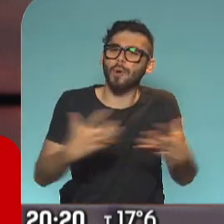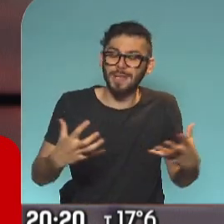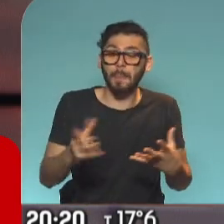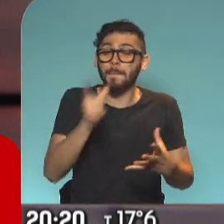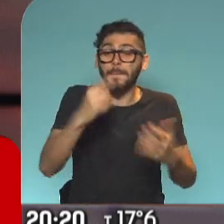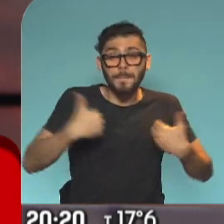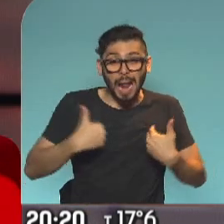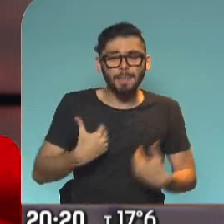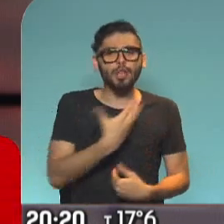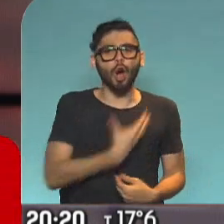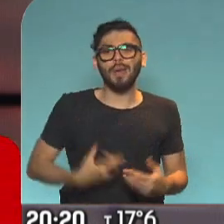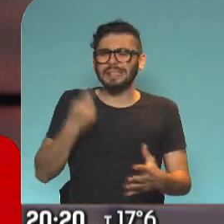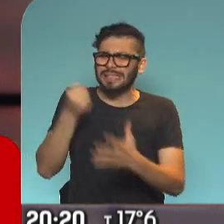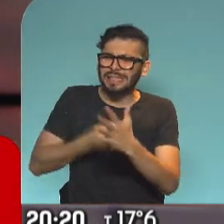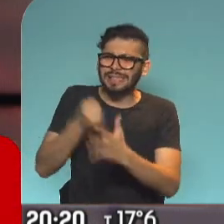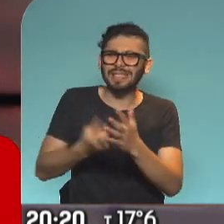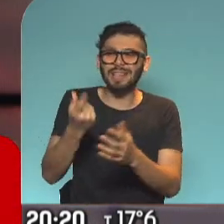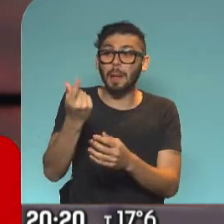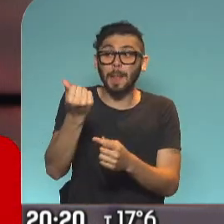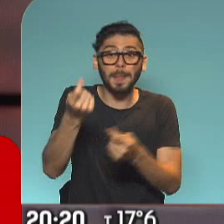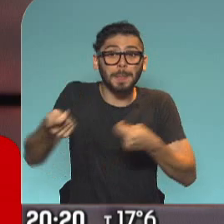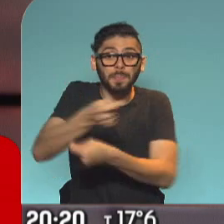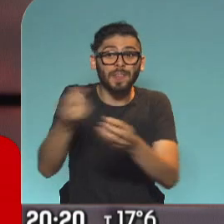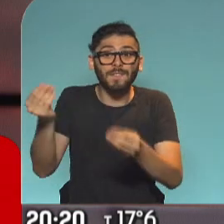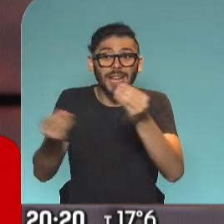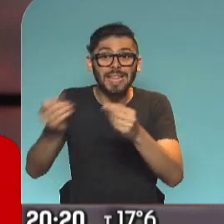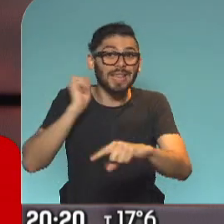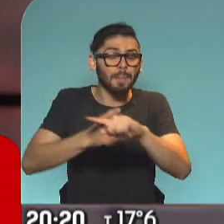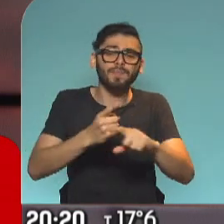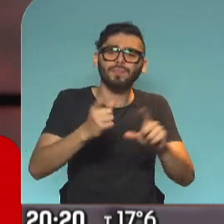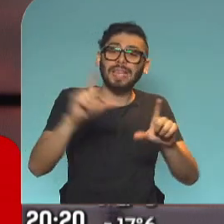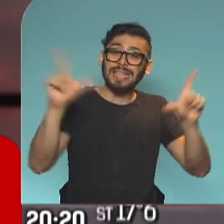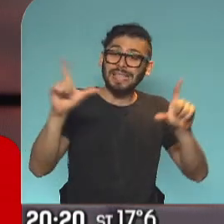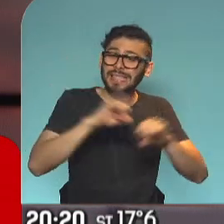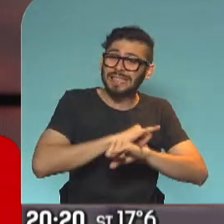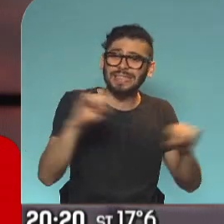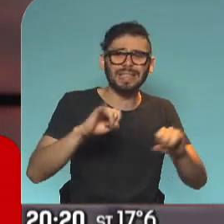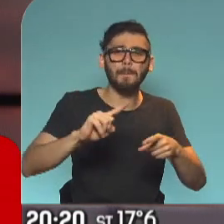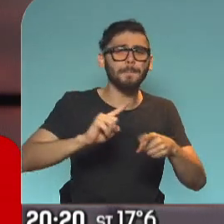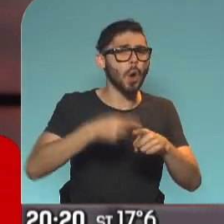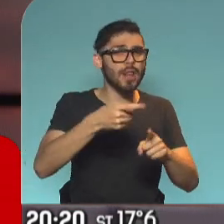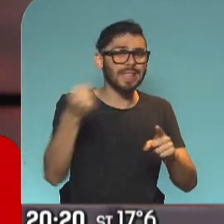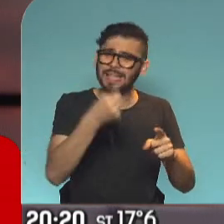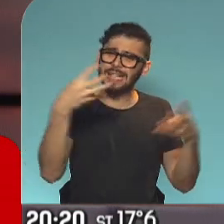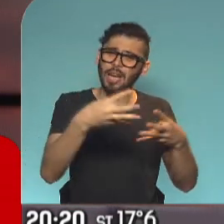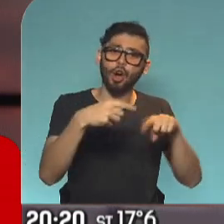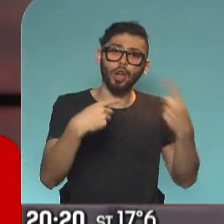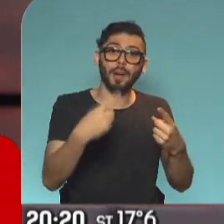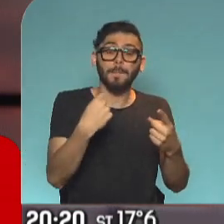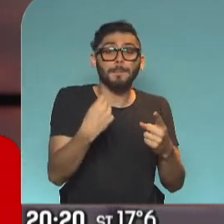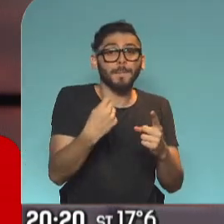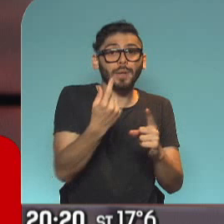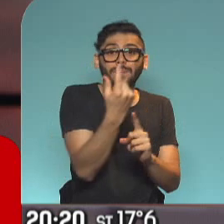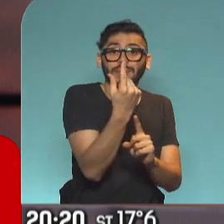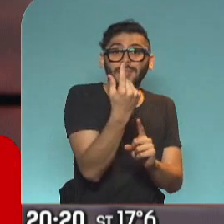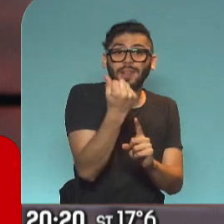batalla financiera, sino también la batalla mediática y política, Gaby, porque la brecha cambiaria es una herramienta por excelencia